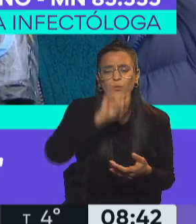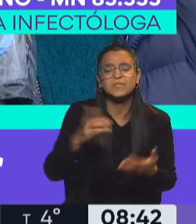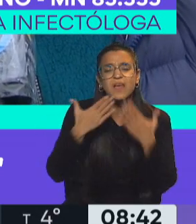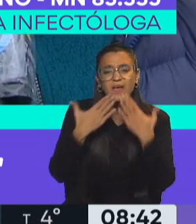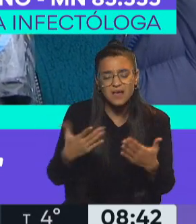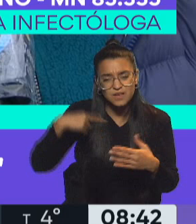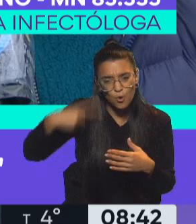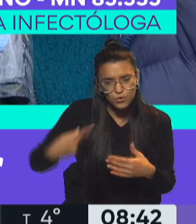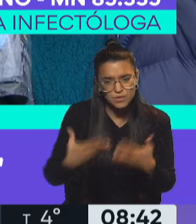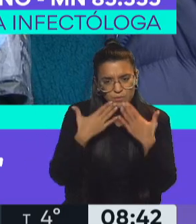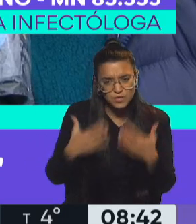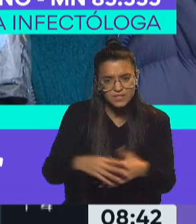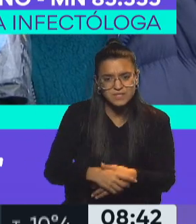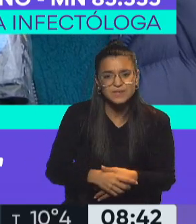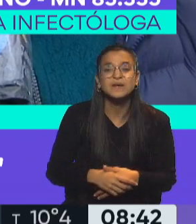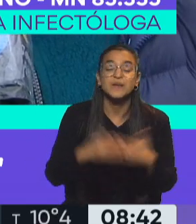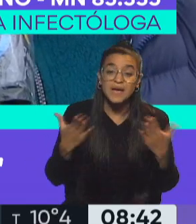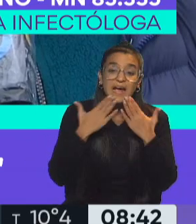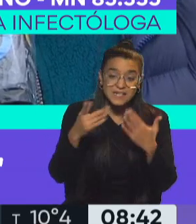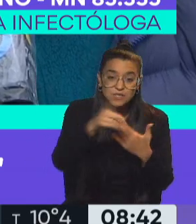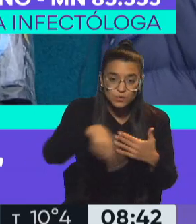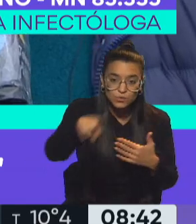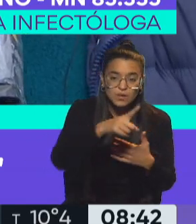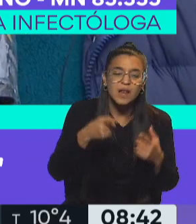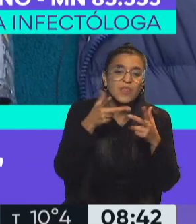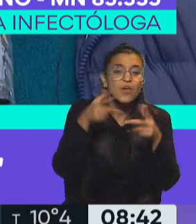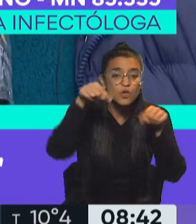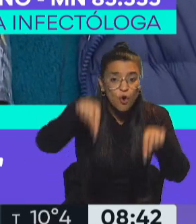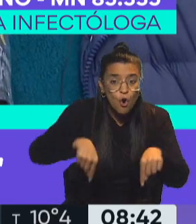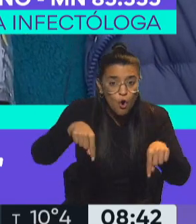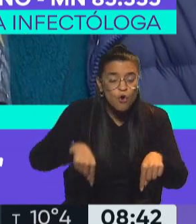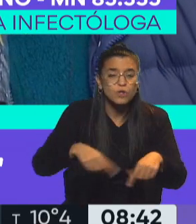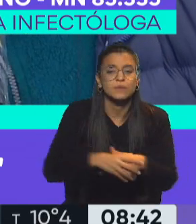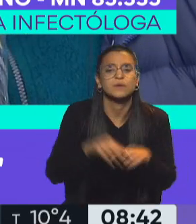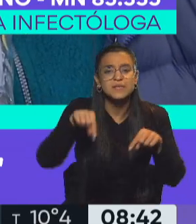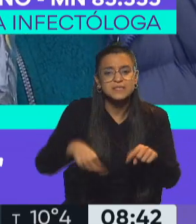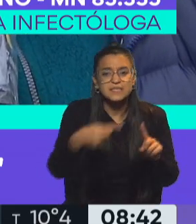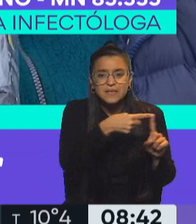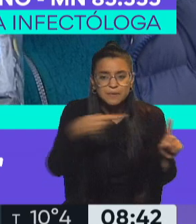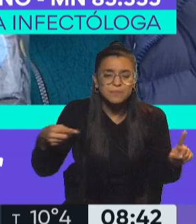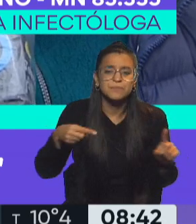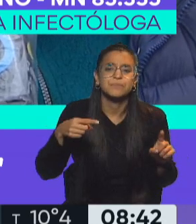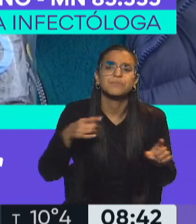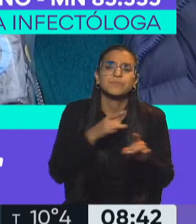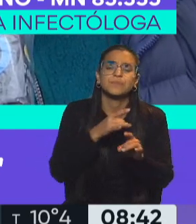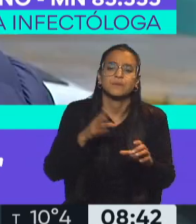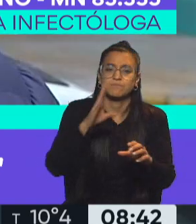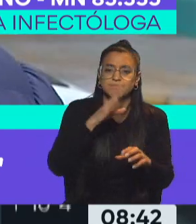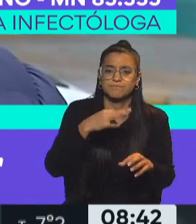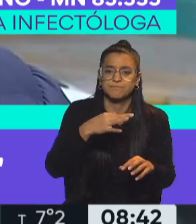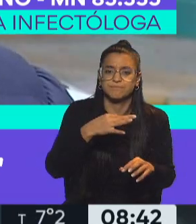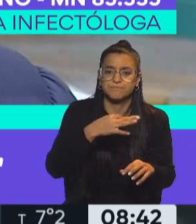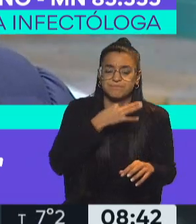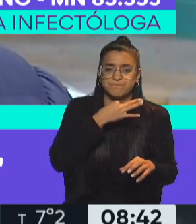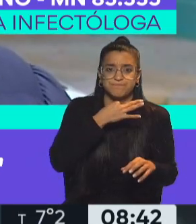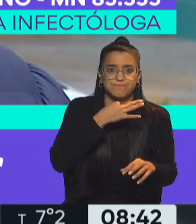como siempre. Bueno, gracias a ustedes les digo esto. Hoy, recién ahora, esta semana, está bajando el colapso real